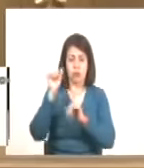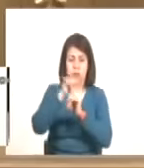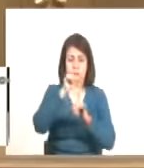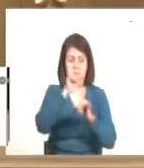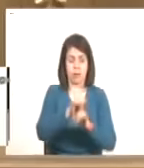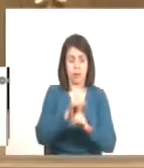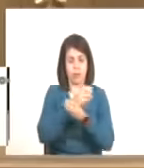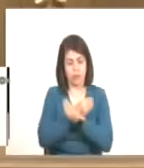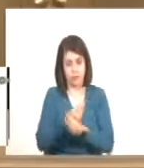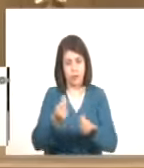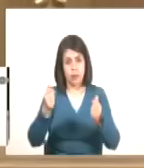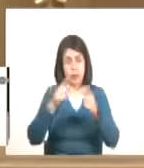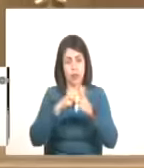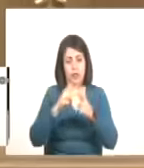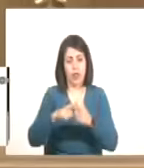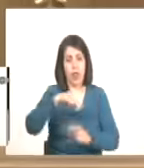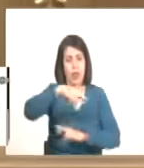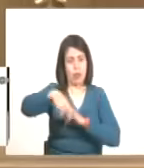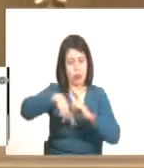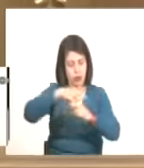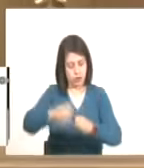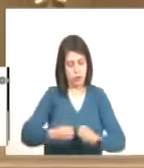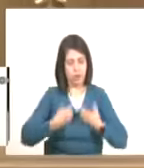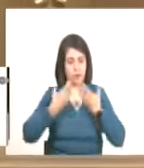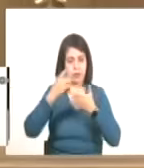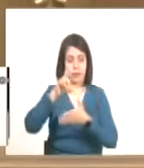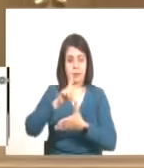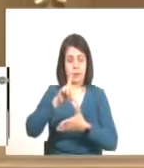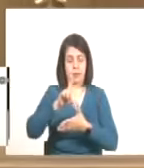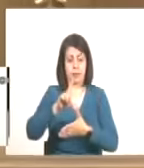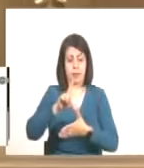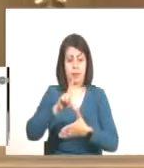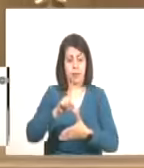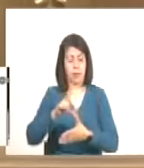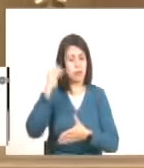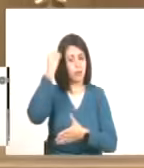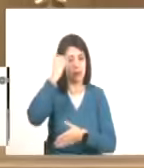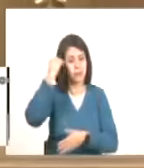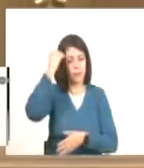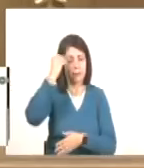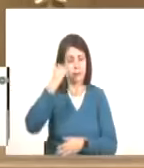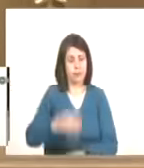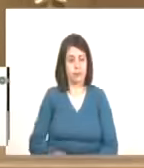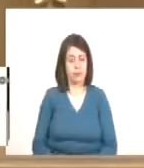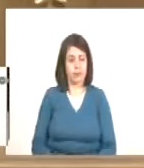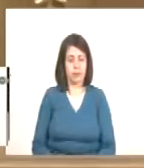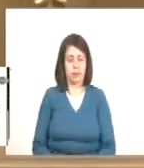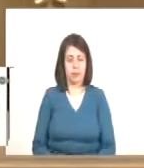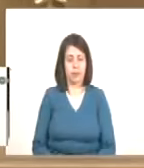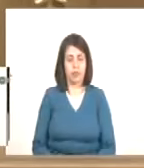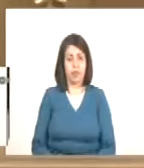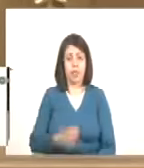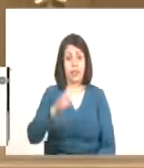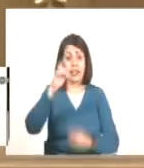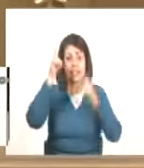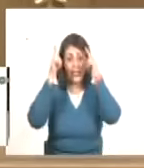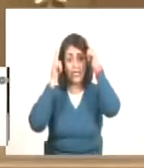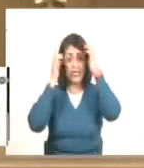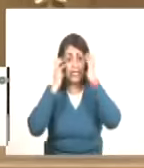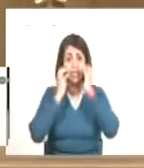nobleza y fervor revolucionario para Latinoamérica. Considerando que el Che Guevara